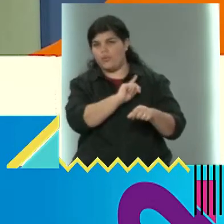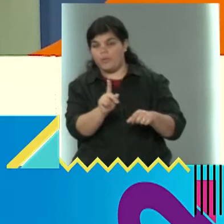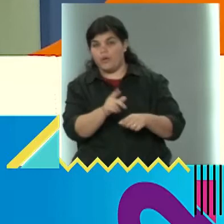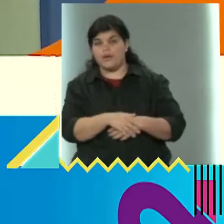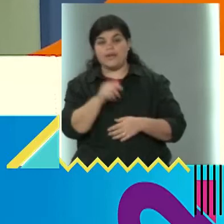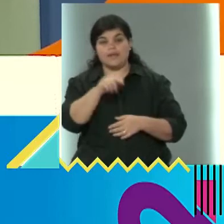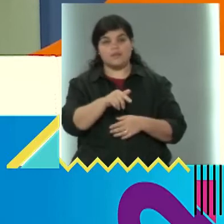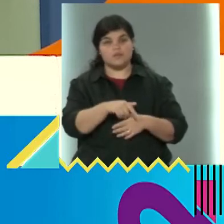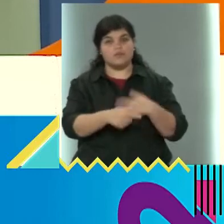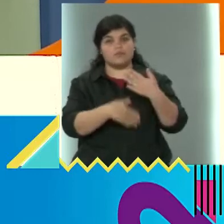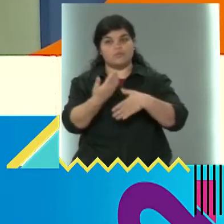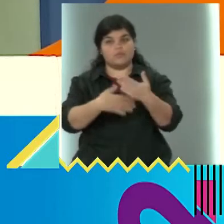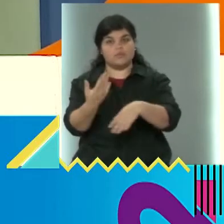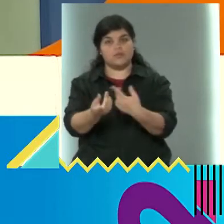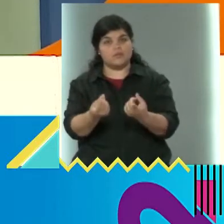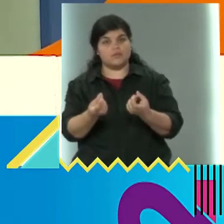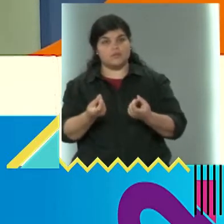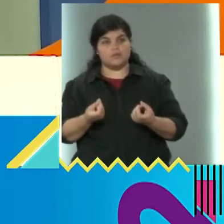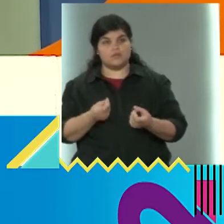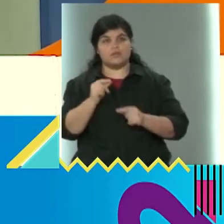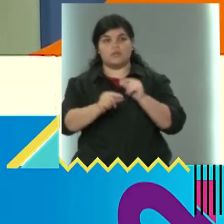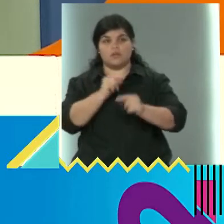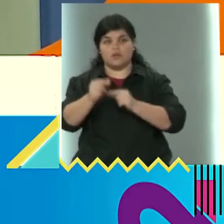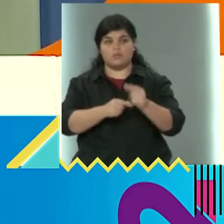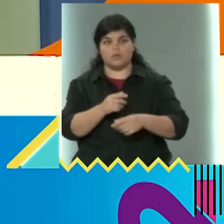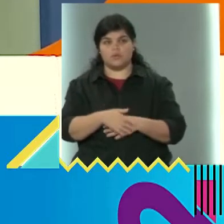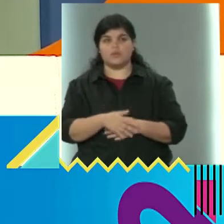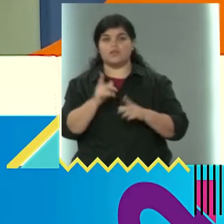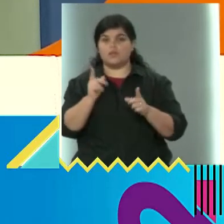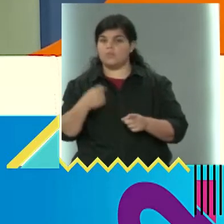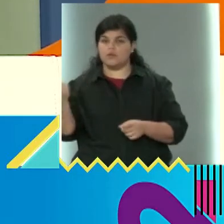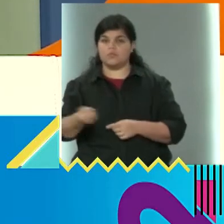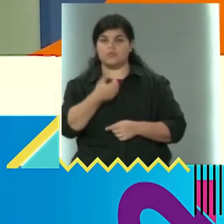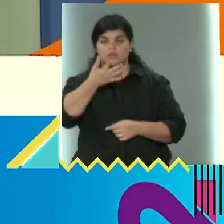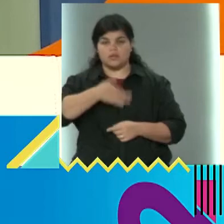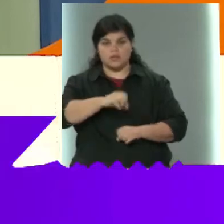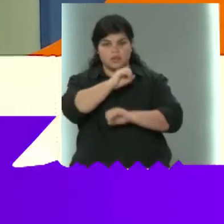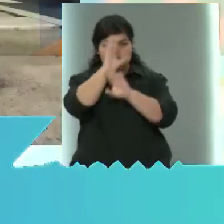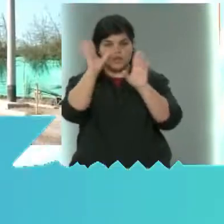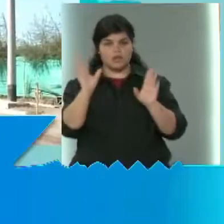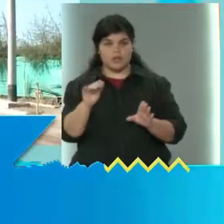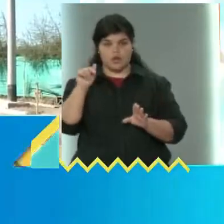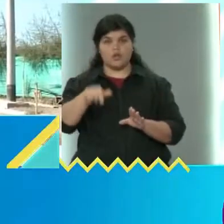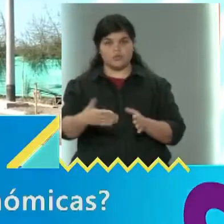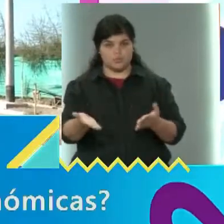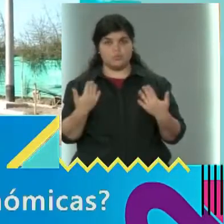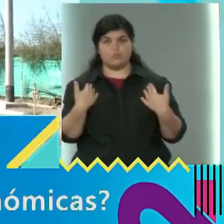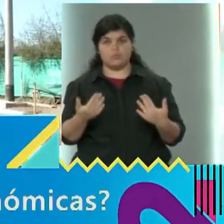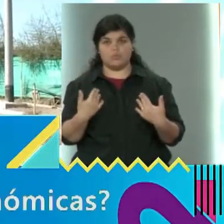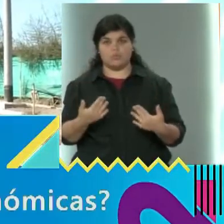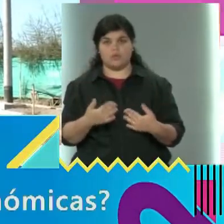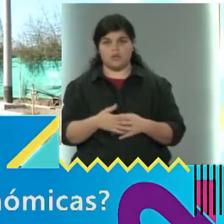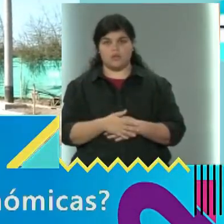a tener que entrar a funcionar. Tenemos que entrar a concientizarnos que son métodos constructivos válidos,